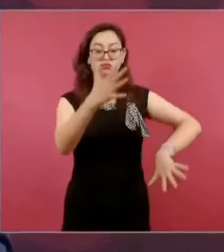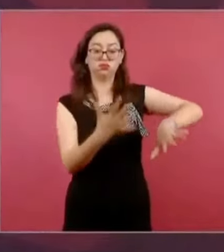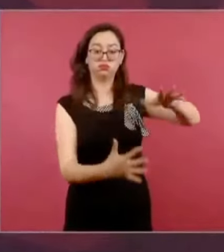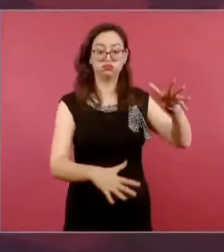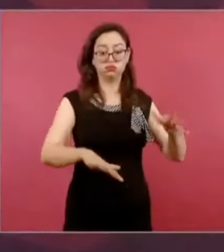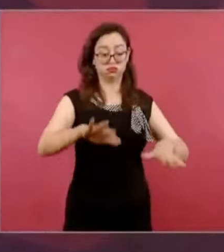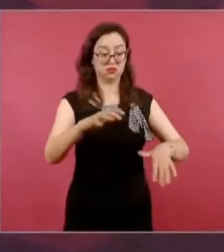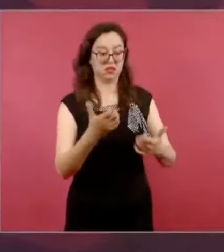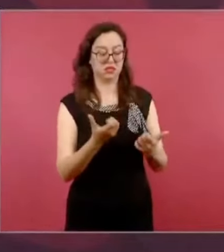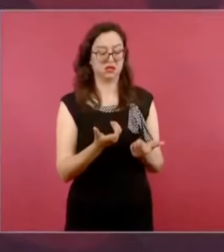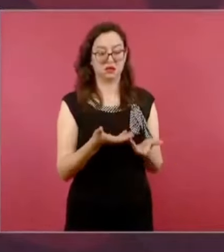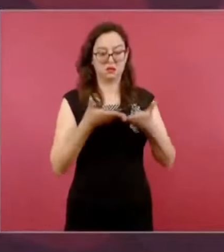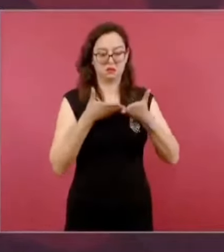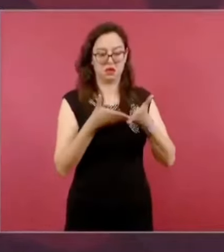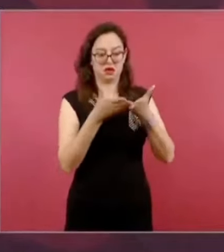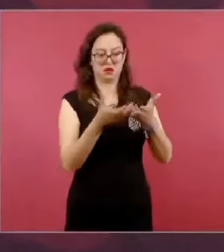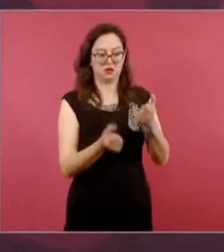saben,